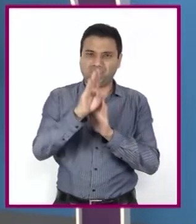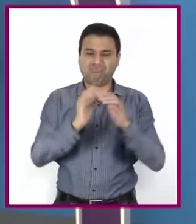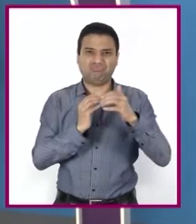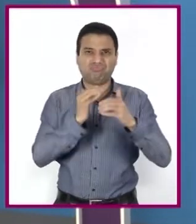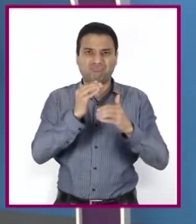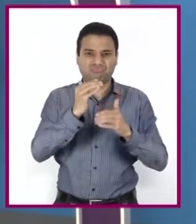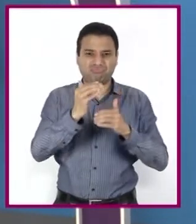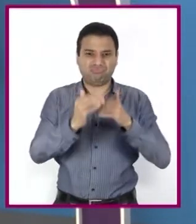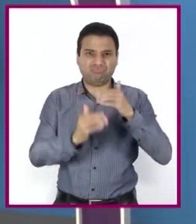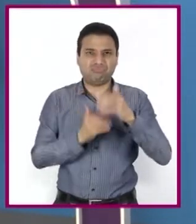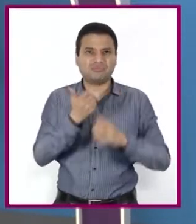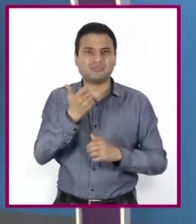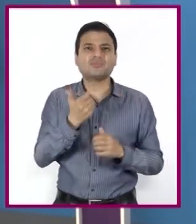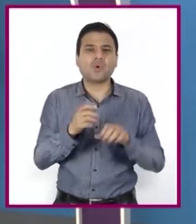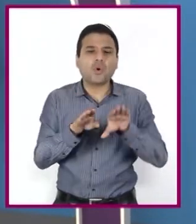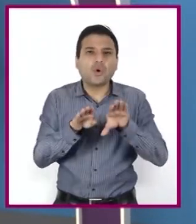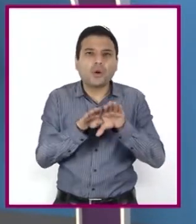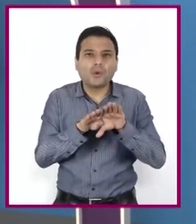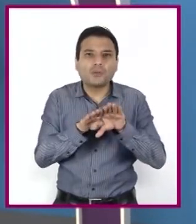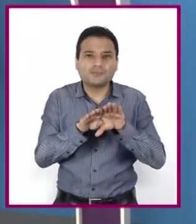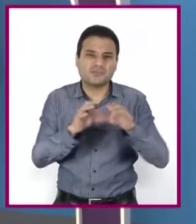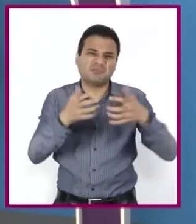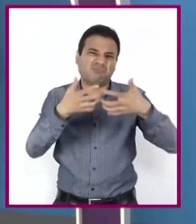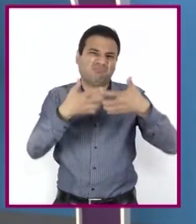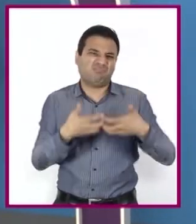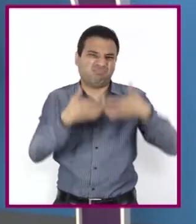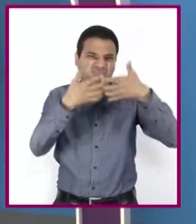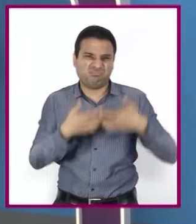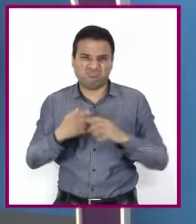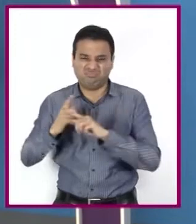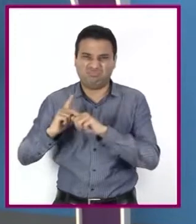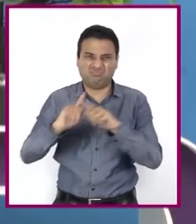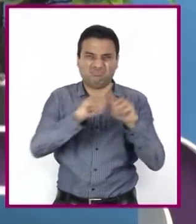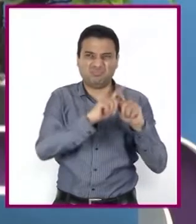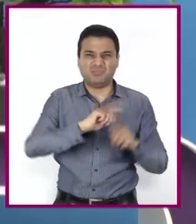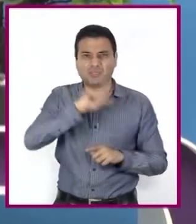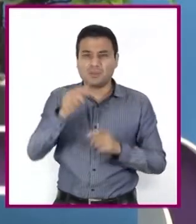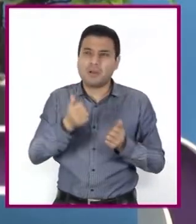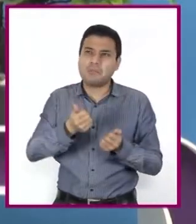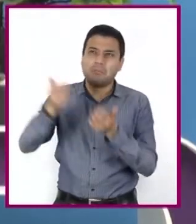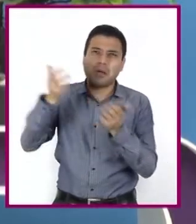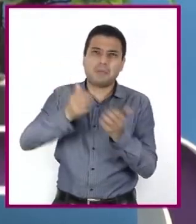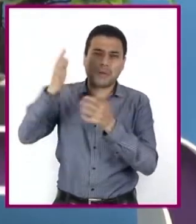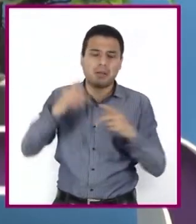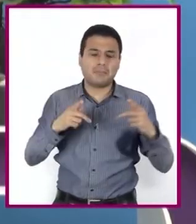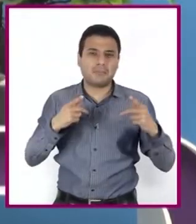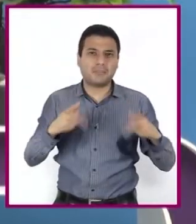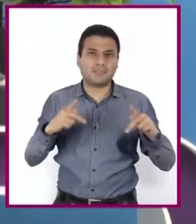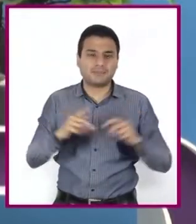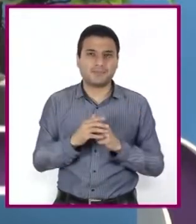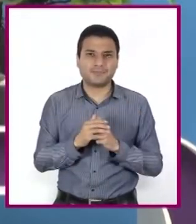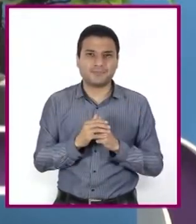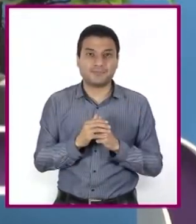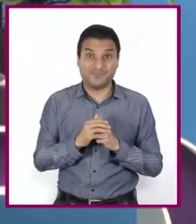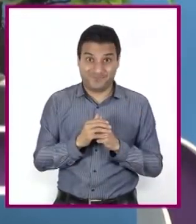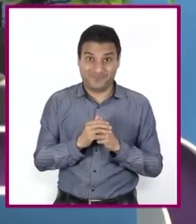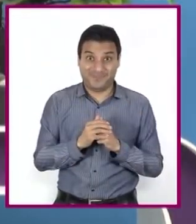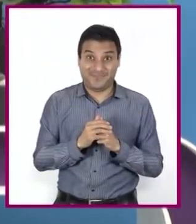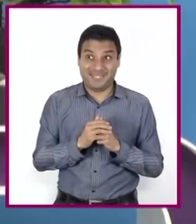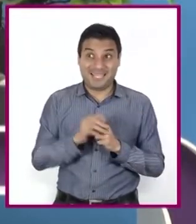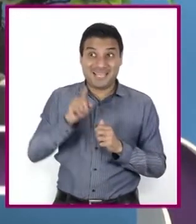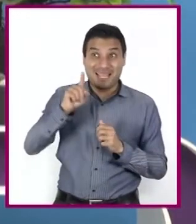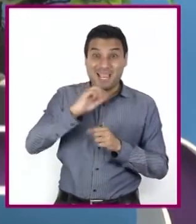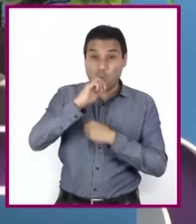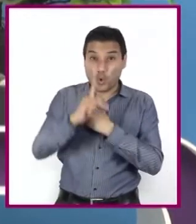se centraba en la exportación de productos manufacturados. Sin embargo, debido al desastre ocasionado por la Gran Guerra en